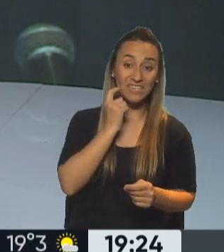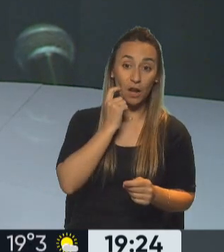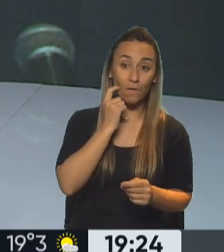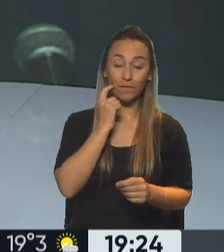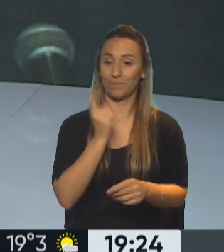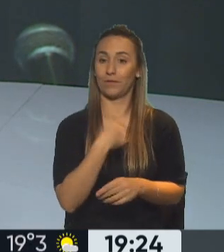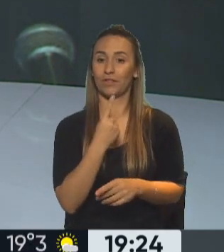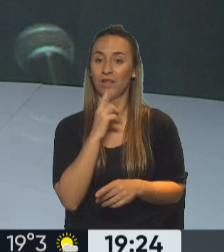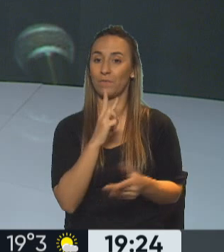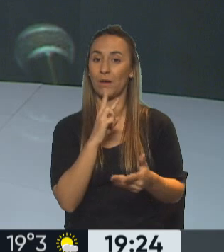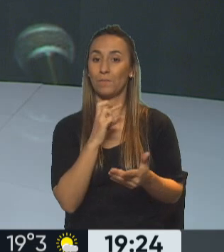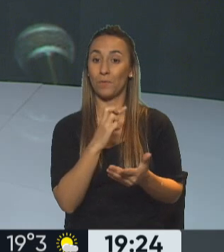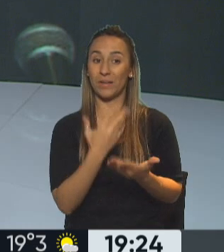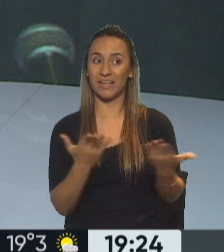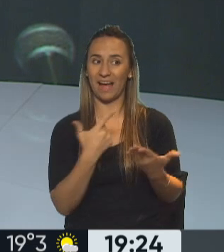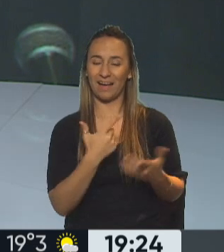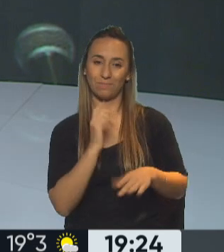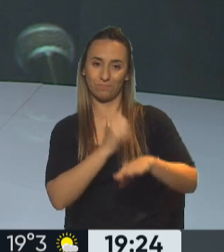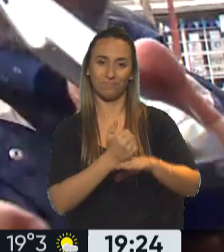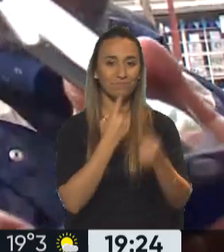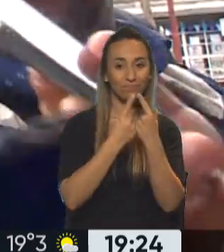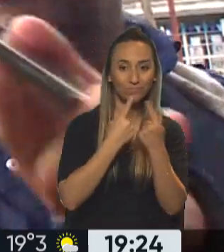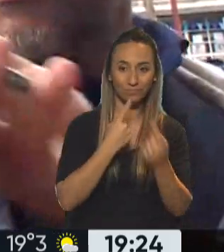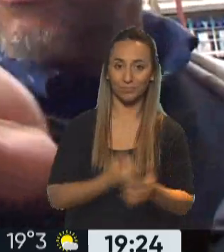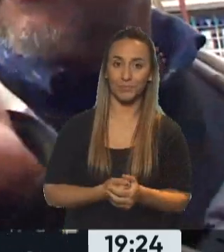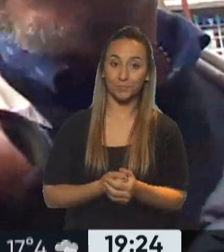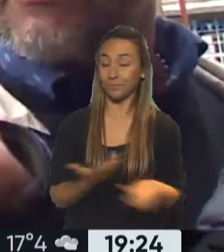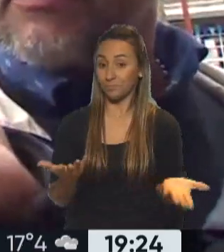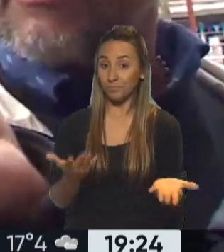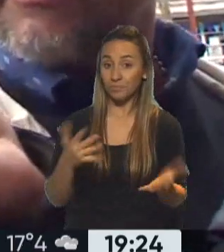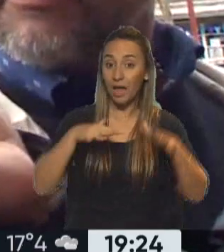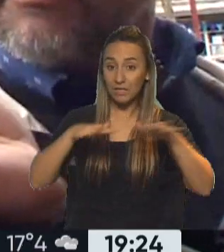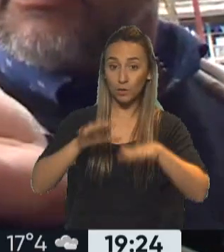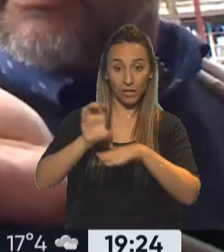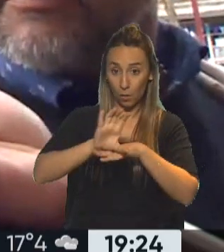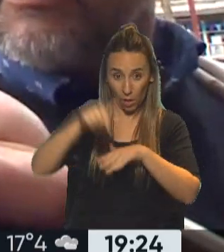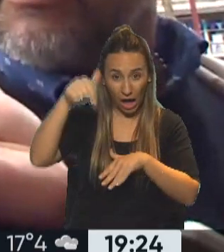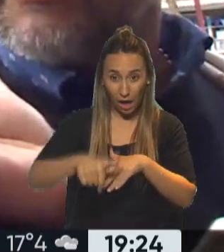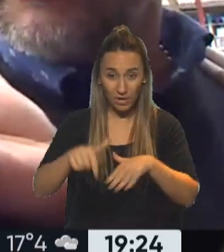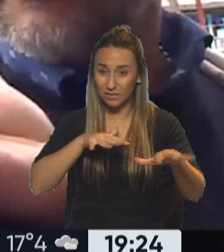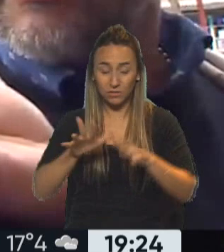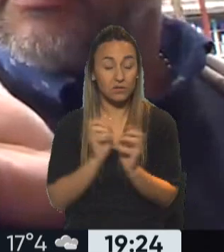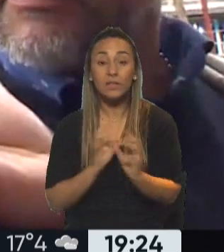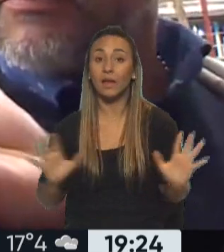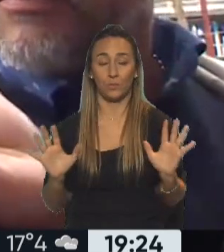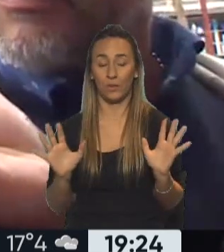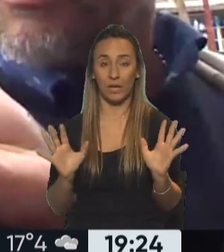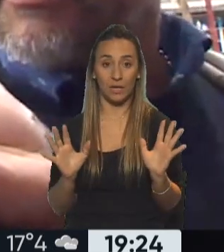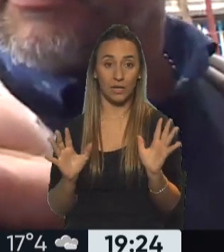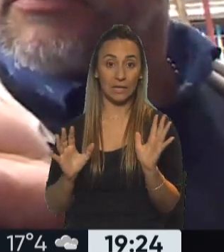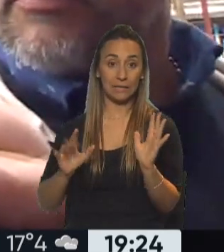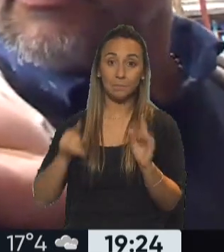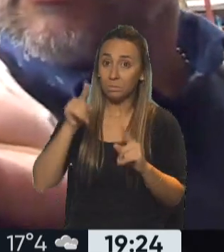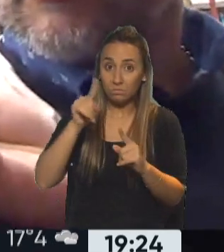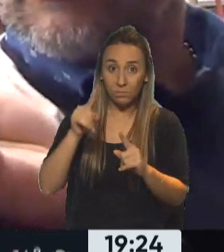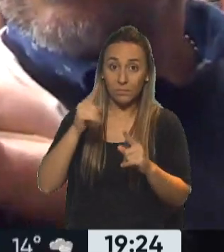Televisión Pública Noticias pudo entrevistarlo. El presidente de Ecuador es una tragedia. O sea, dejamos un país que es el segundo más